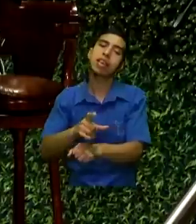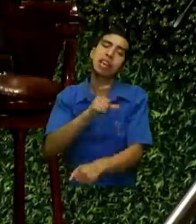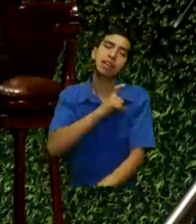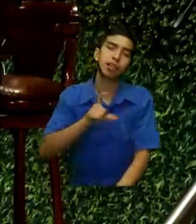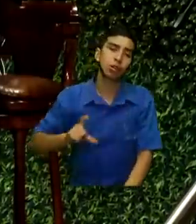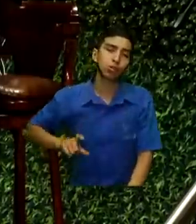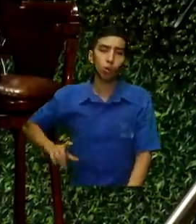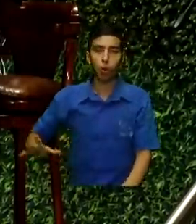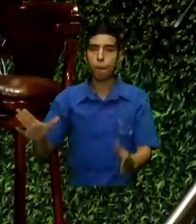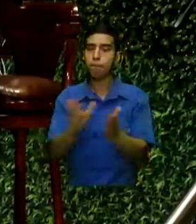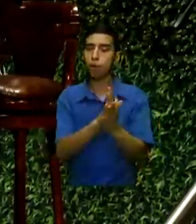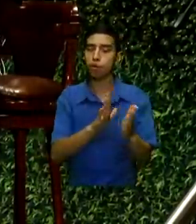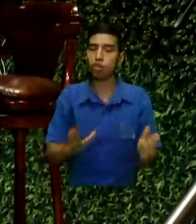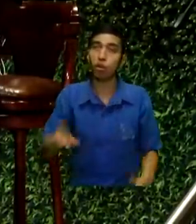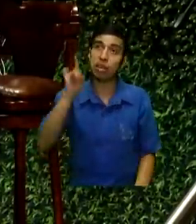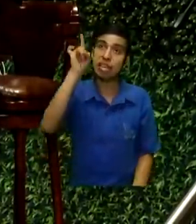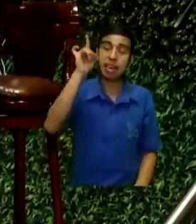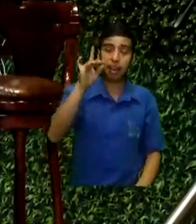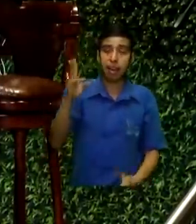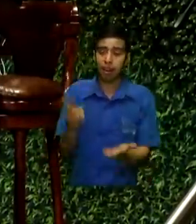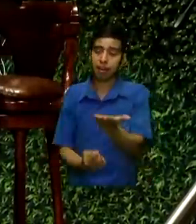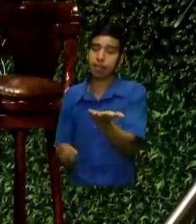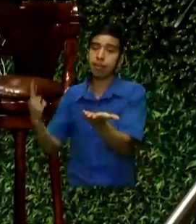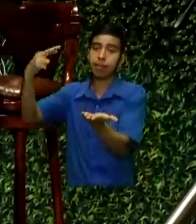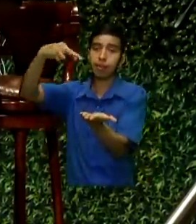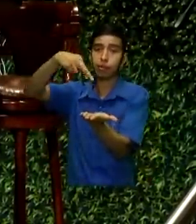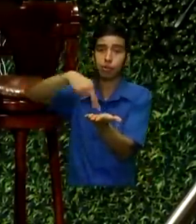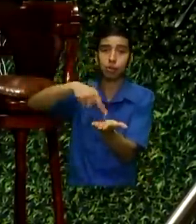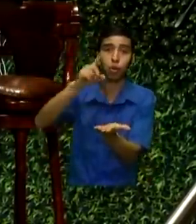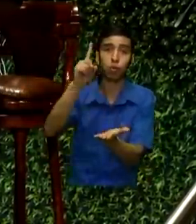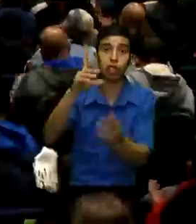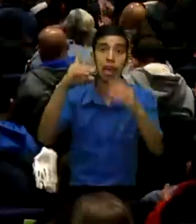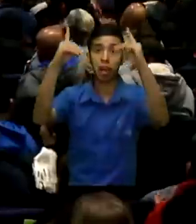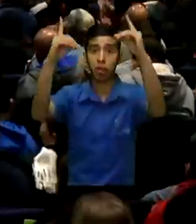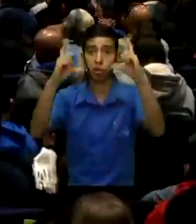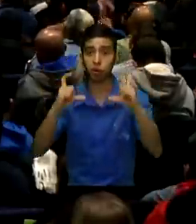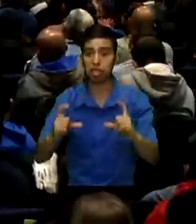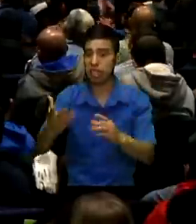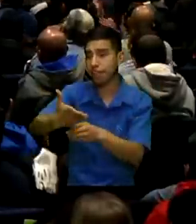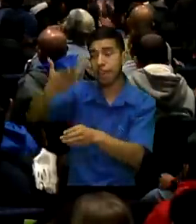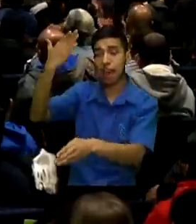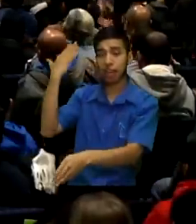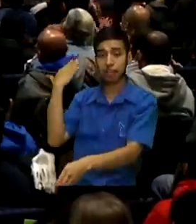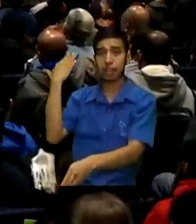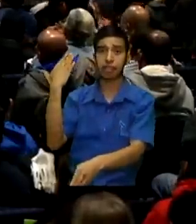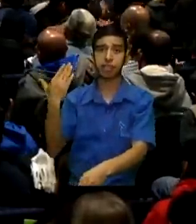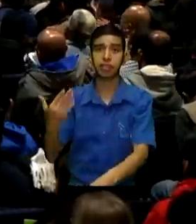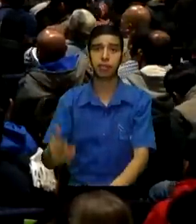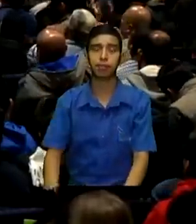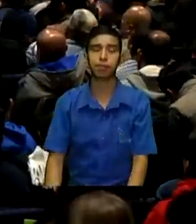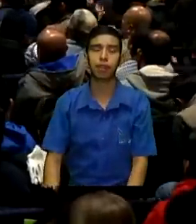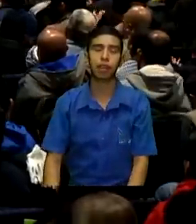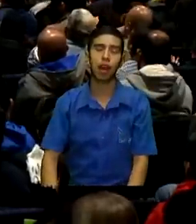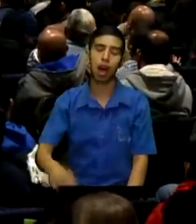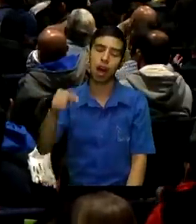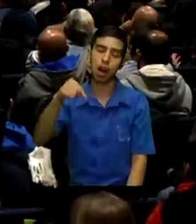manejaba esa tesis, doctrina, como quiera llamarle usted, en aquel tiempo. Y ahora